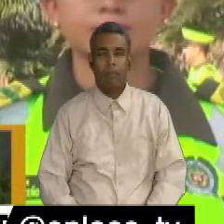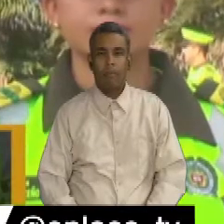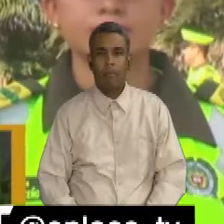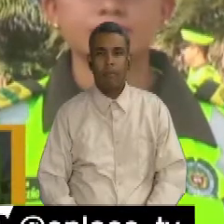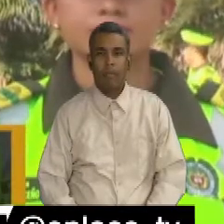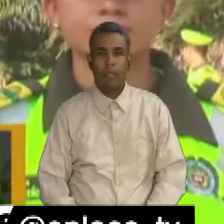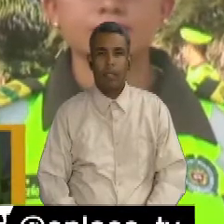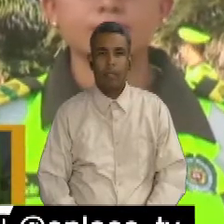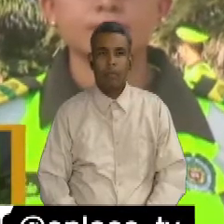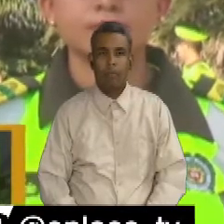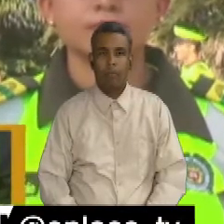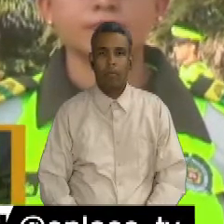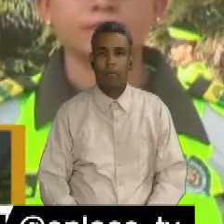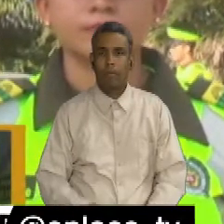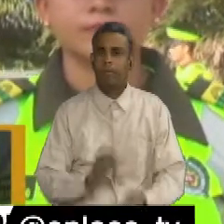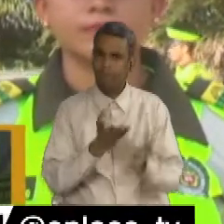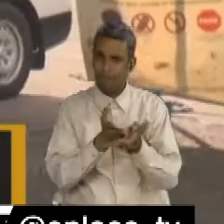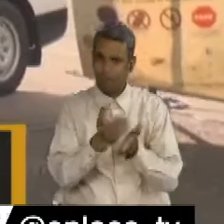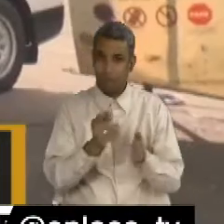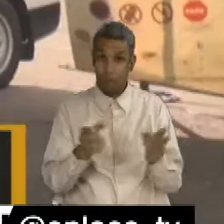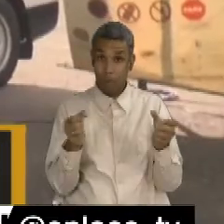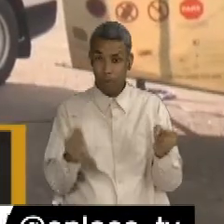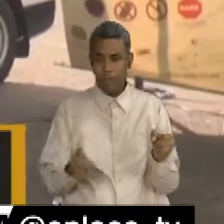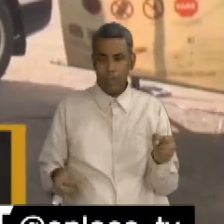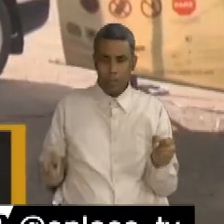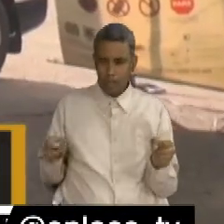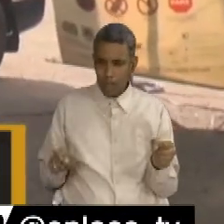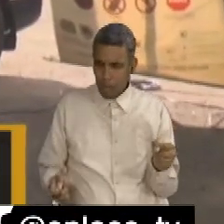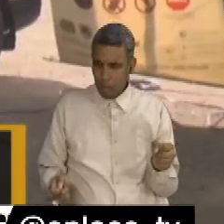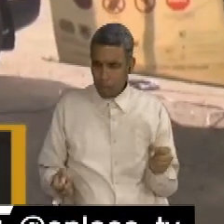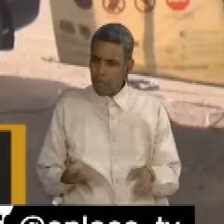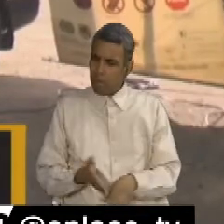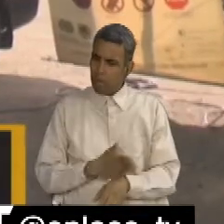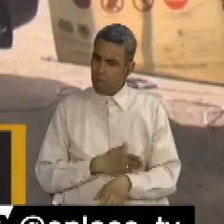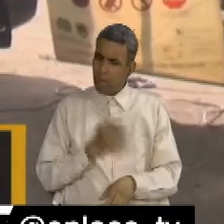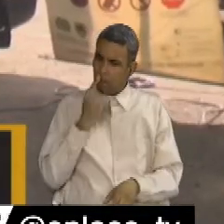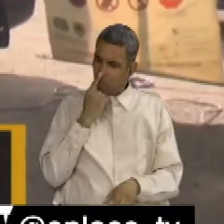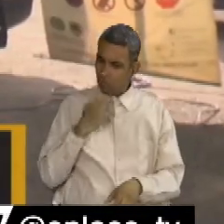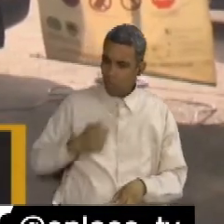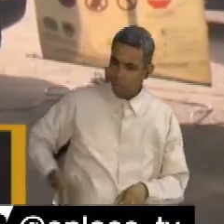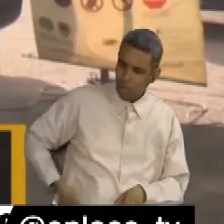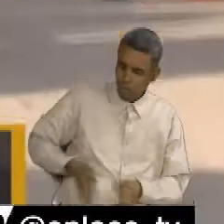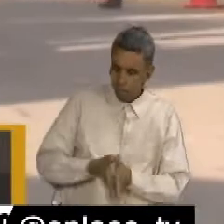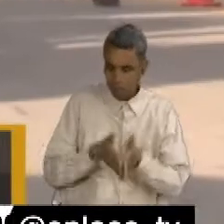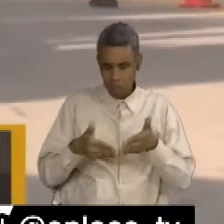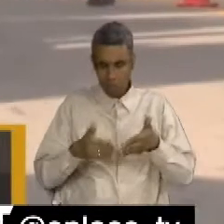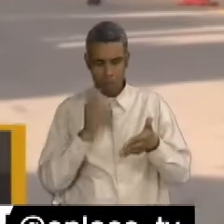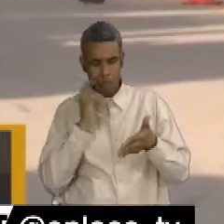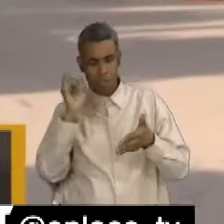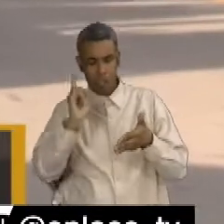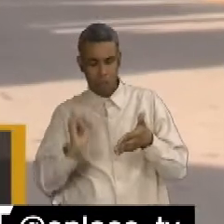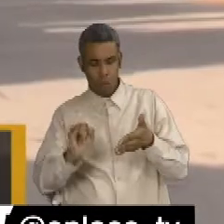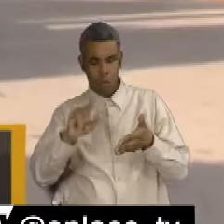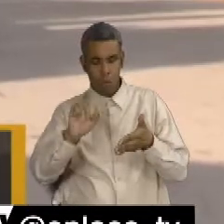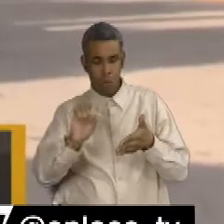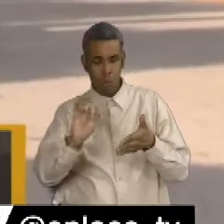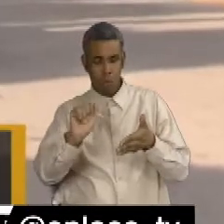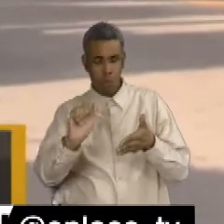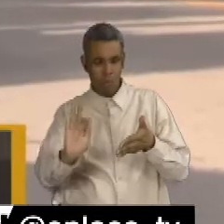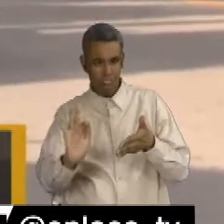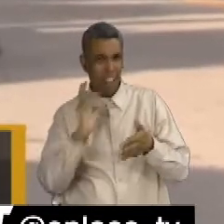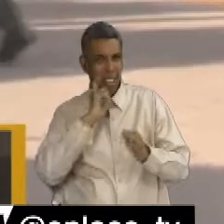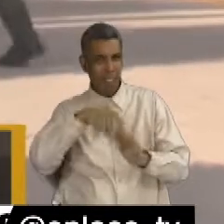Antes de operar el vehículo, tengan consigo toda la documentación necesaria para la movilización del mismo. No excedan los límites